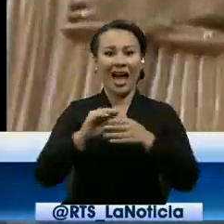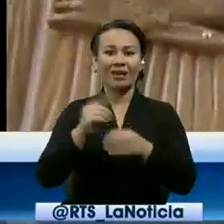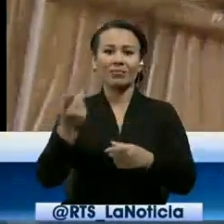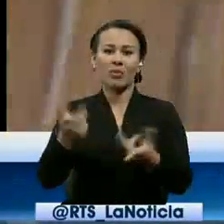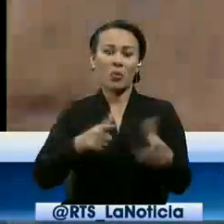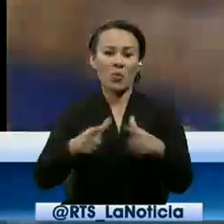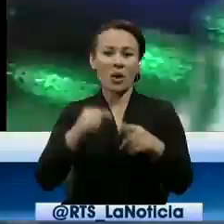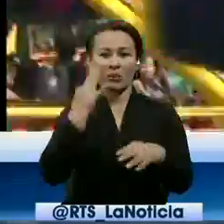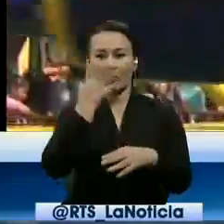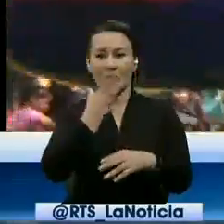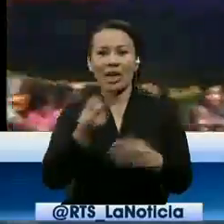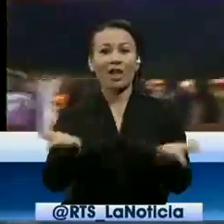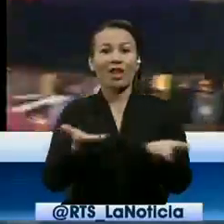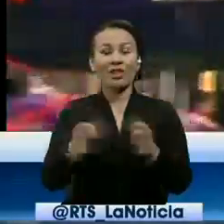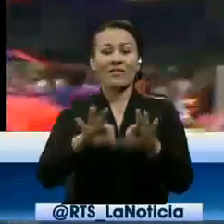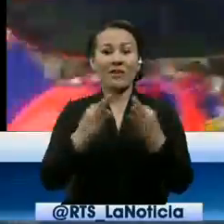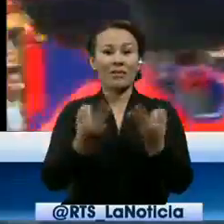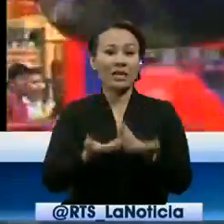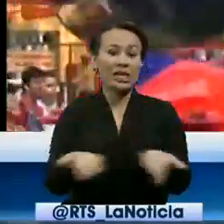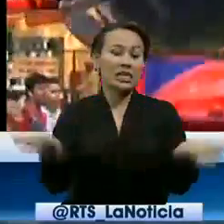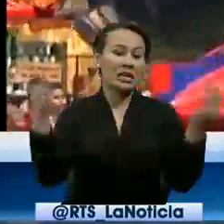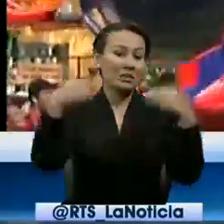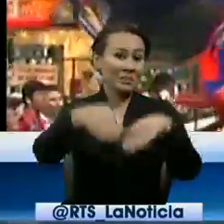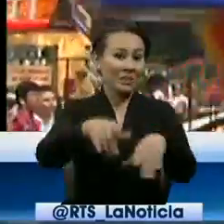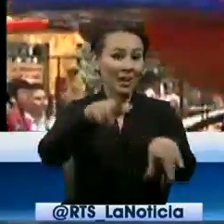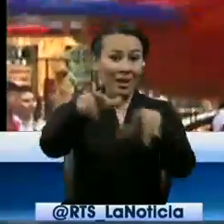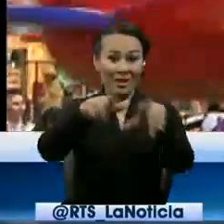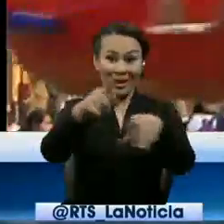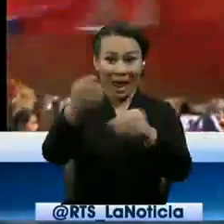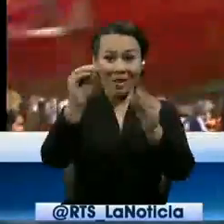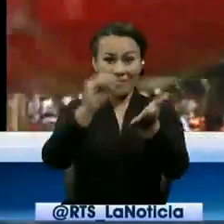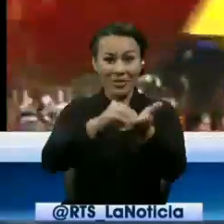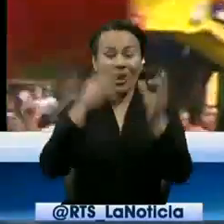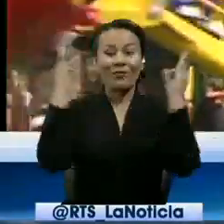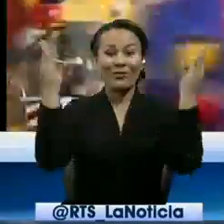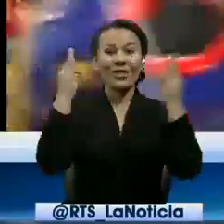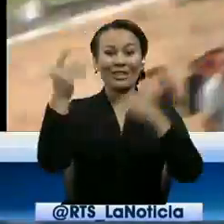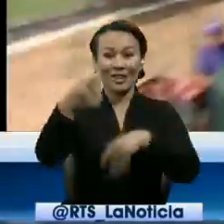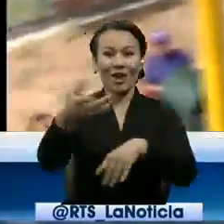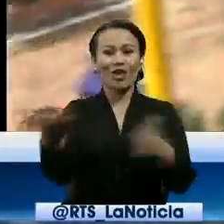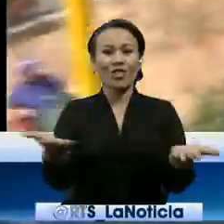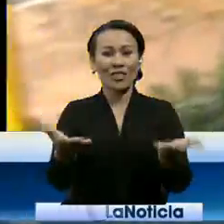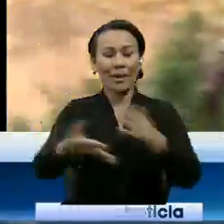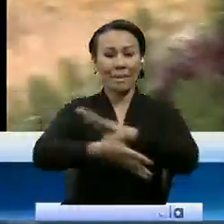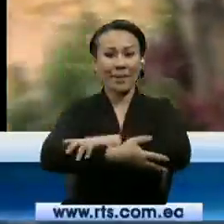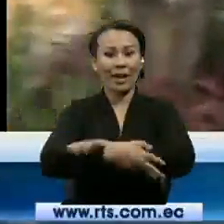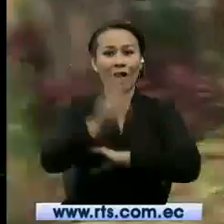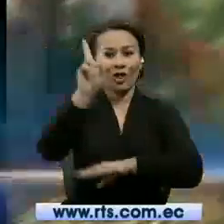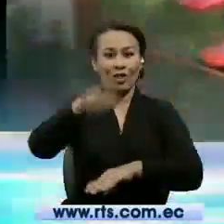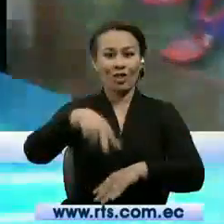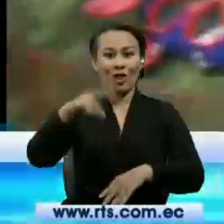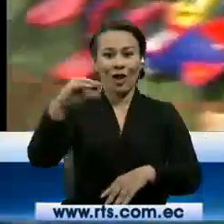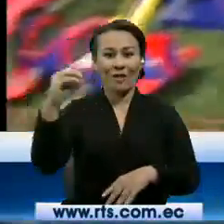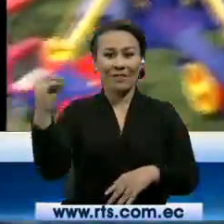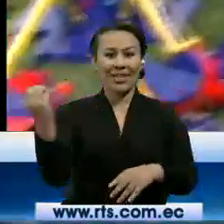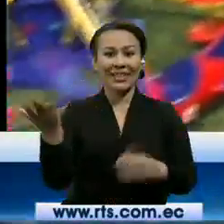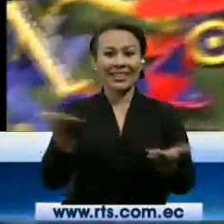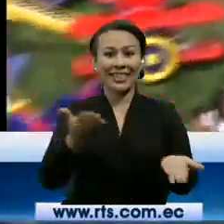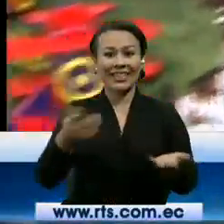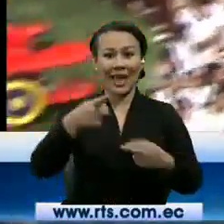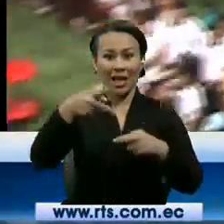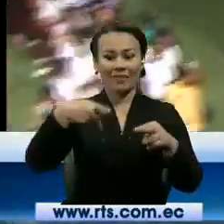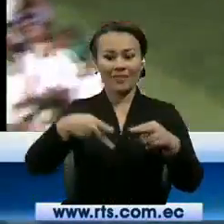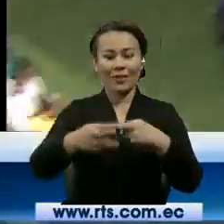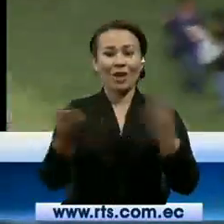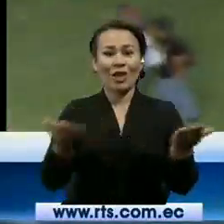familiar, atractivo para todas las edades, es a lo que apuesta Fundación Malecón 2000 con este proyecto de reactivación del Malecón